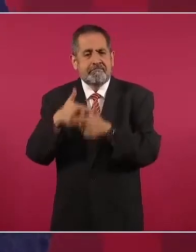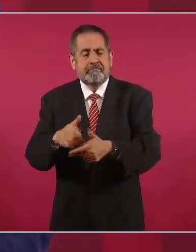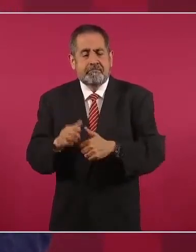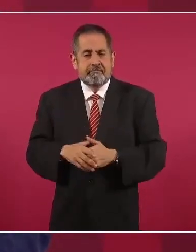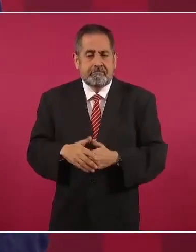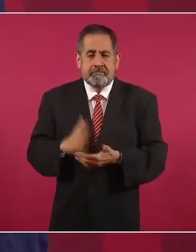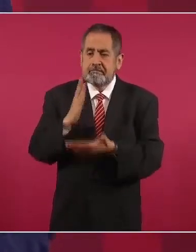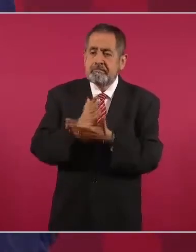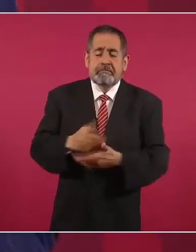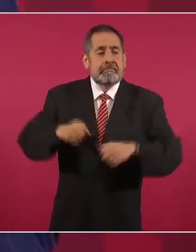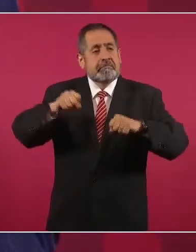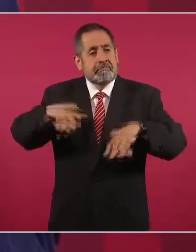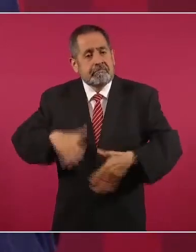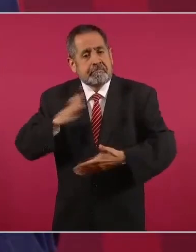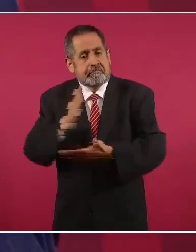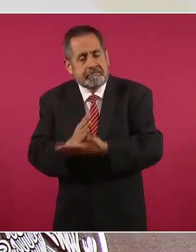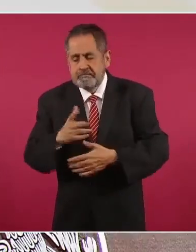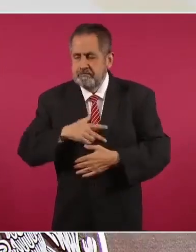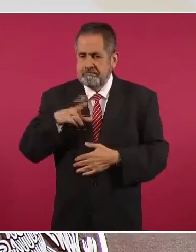no detenernos,